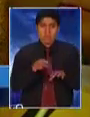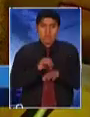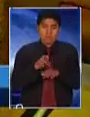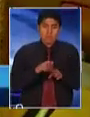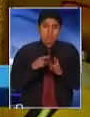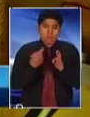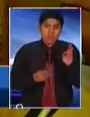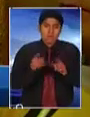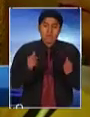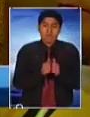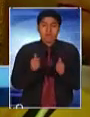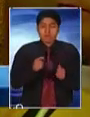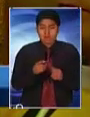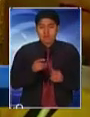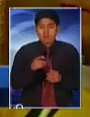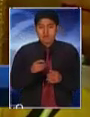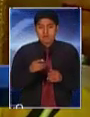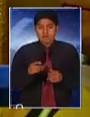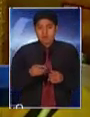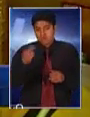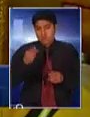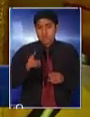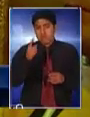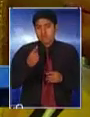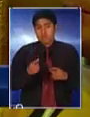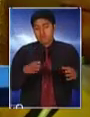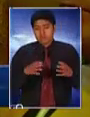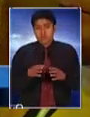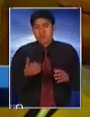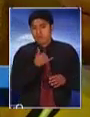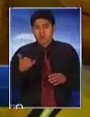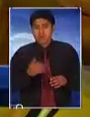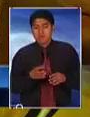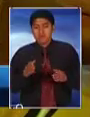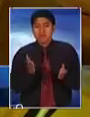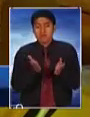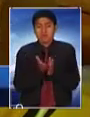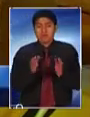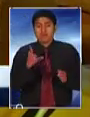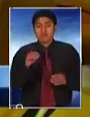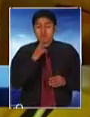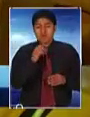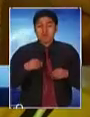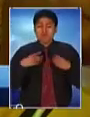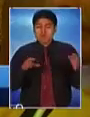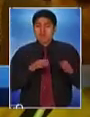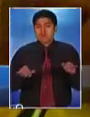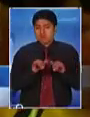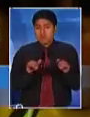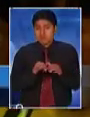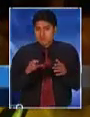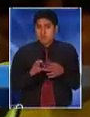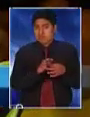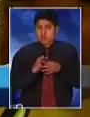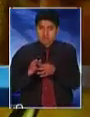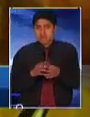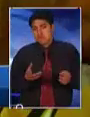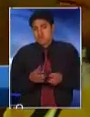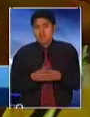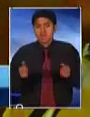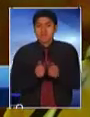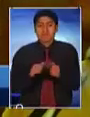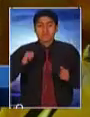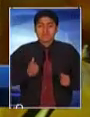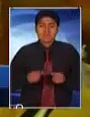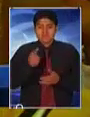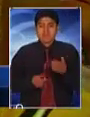Consejo Regional con el grupo parlamentario y el Corepro, podamos hacer similar reunión, ¿no es cierto?,